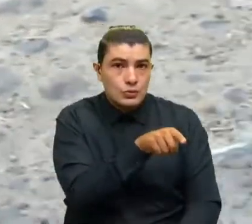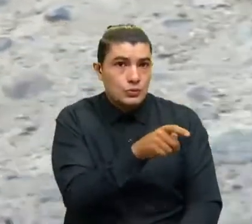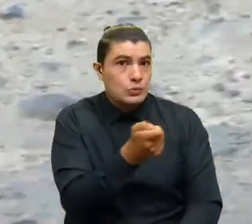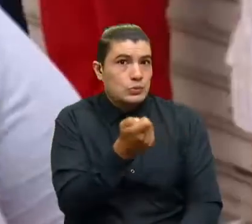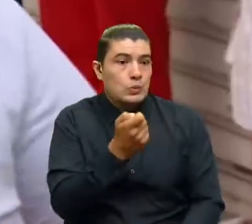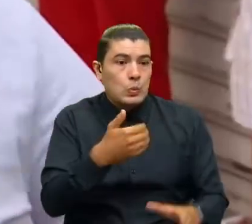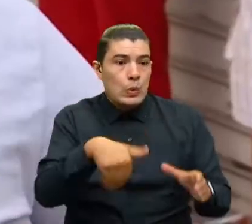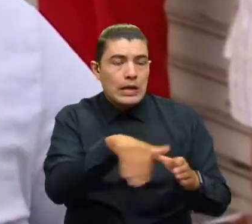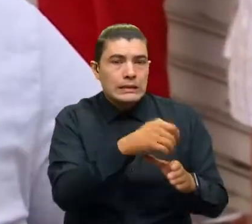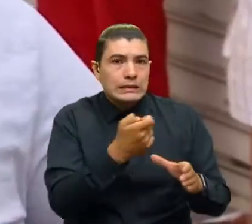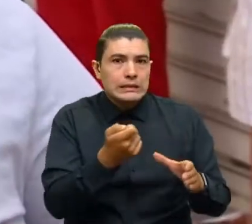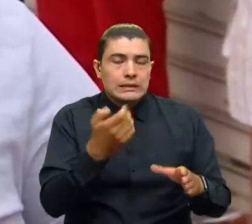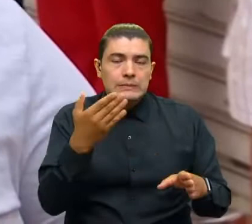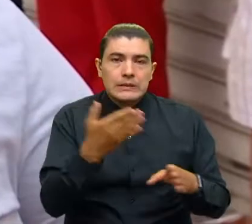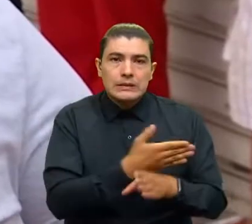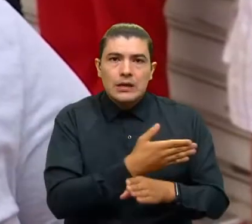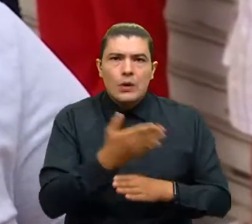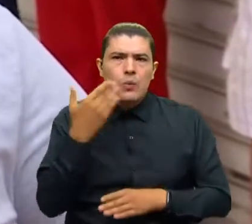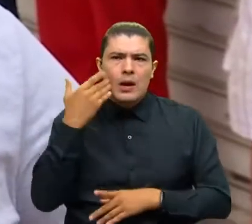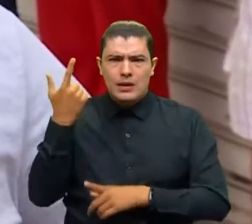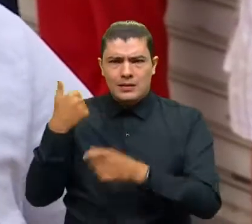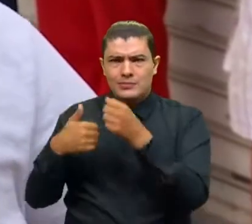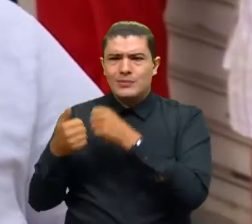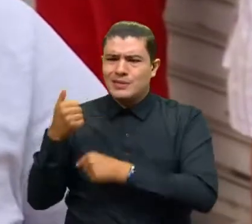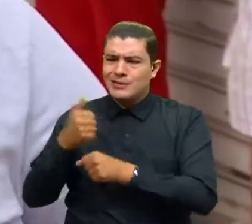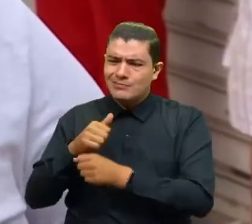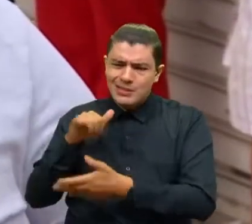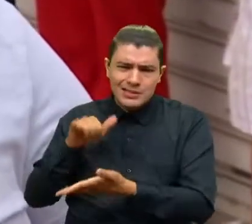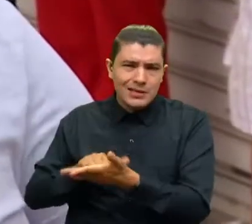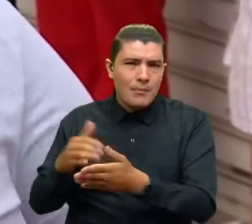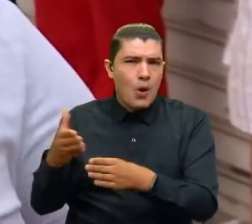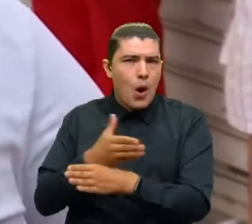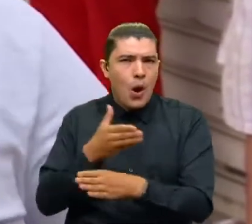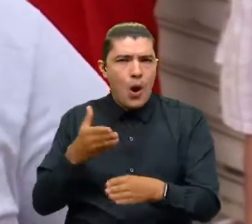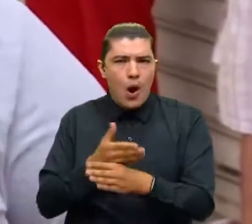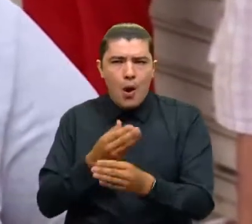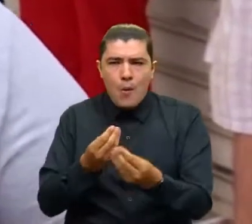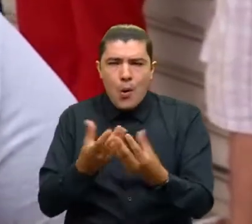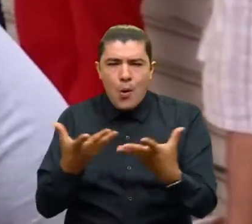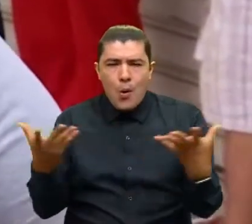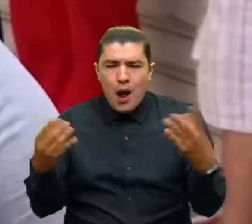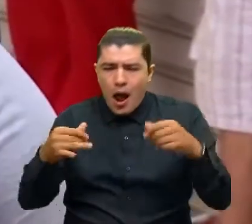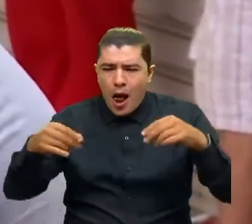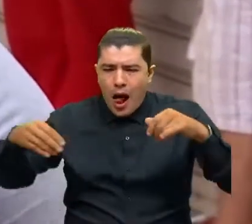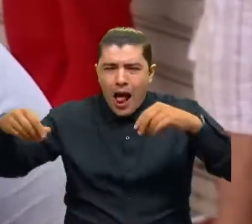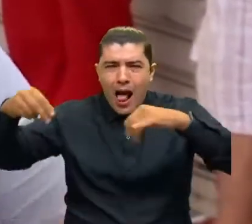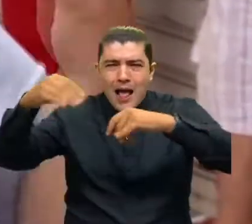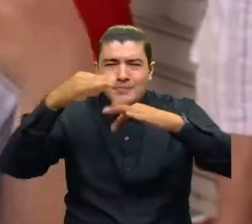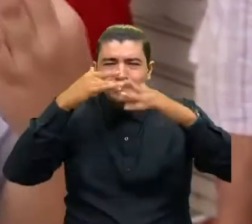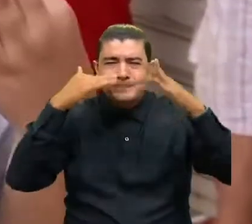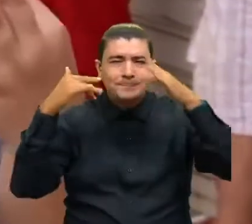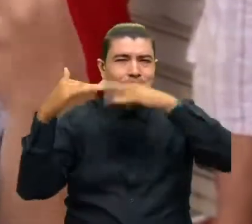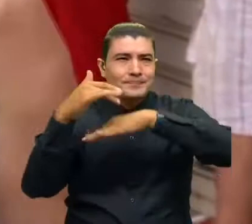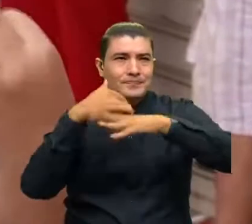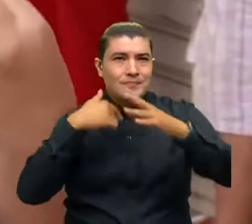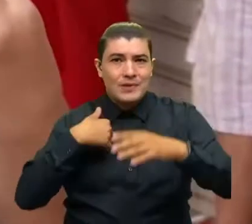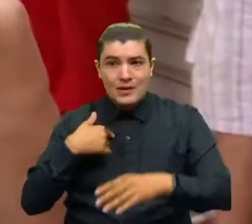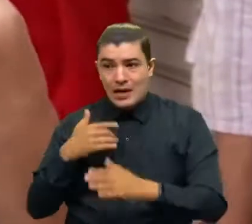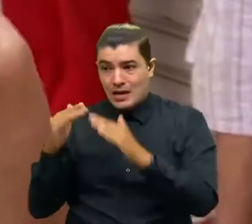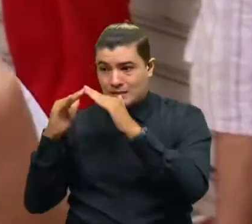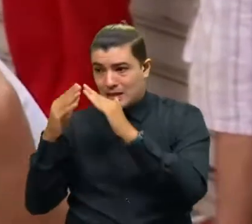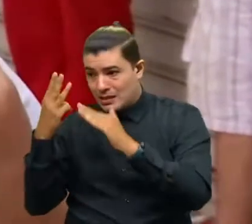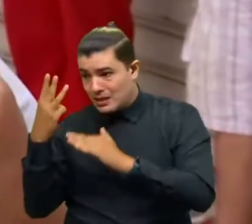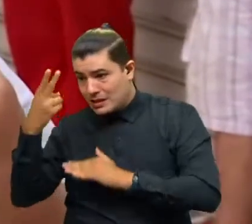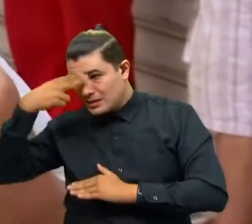Pues tenemos ese problema desde el año pasado con esos huecos, mucho polvo, como pues pueden notar. Yo tengo 3 niños, mis hijos